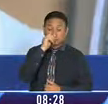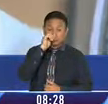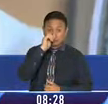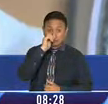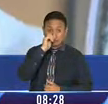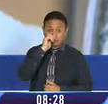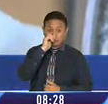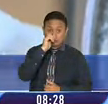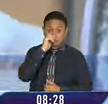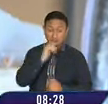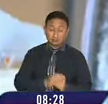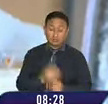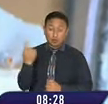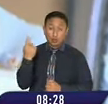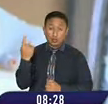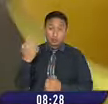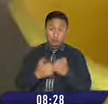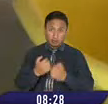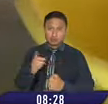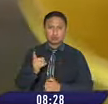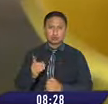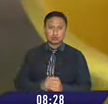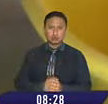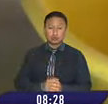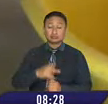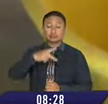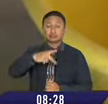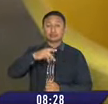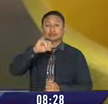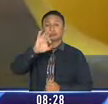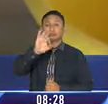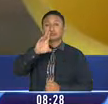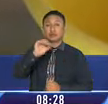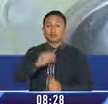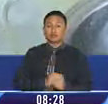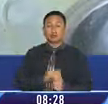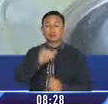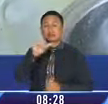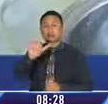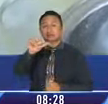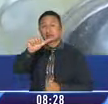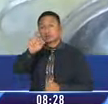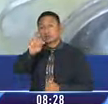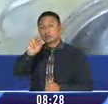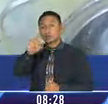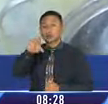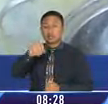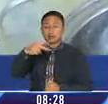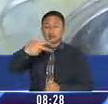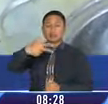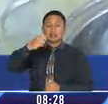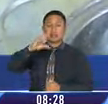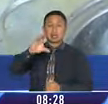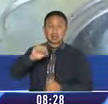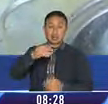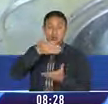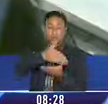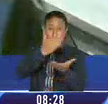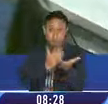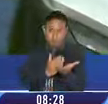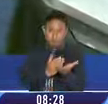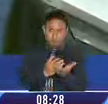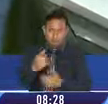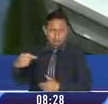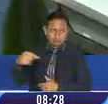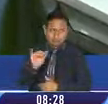Esta parroquia no es la única afectada. Pifo, Tababela, Yaruquí, El Quinche, Cheque y Guayabamba se encuentran en la misma